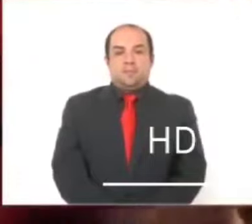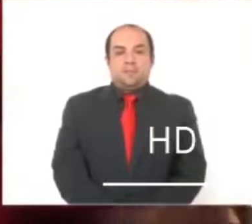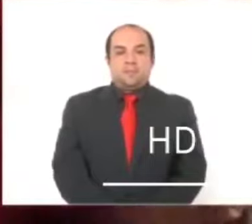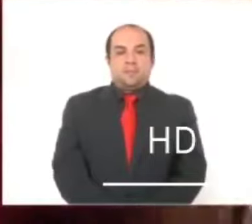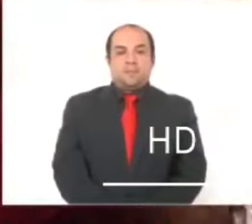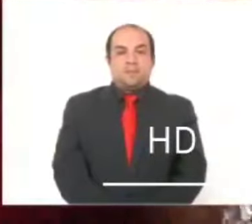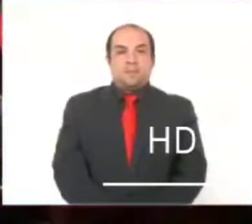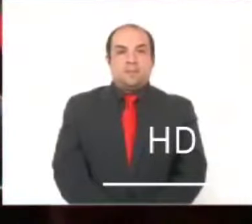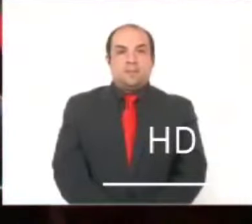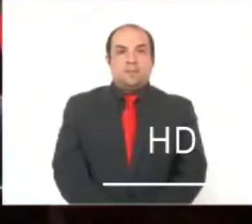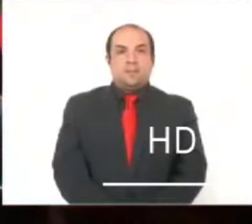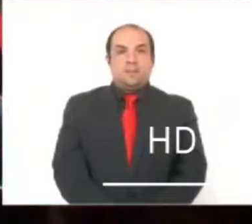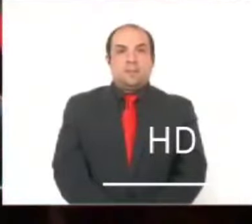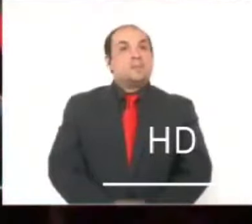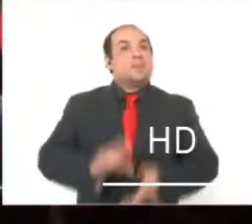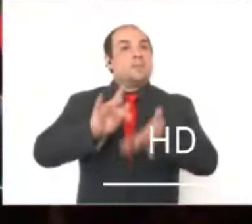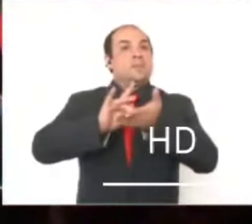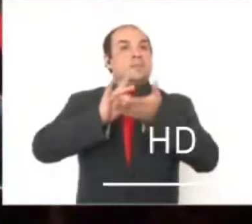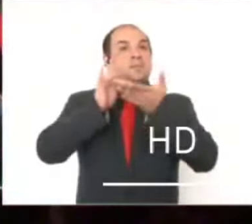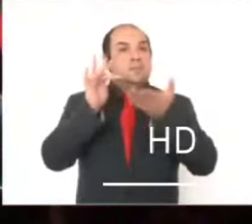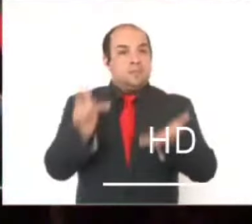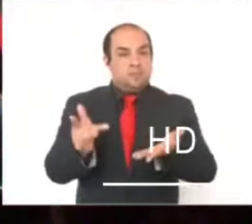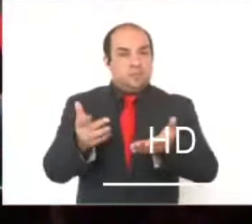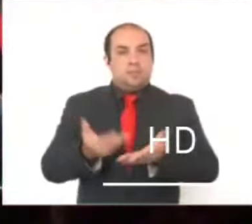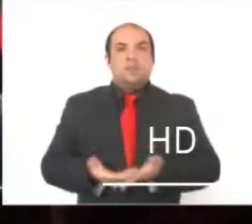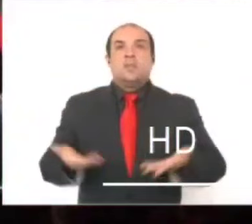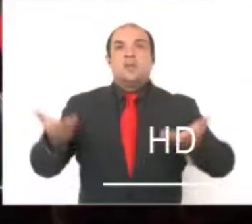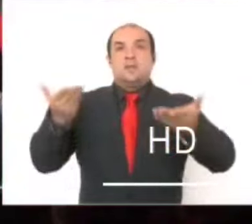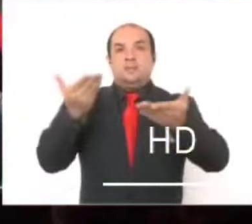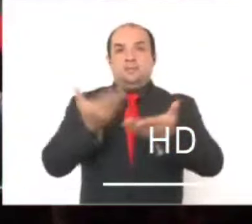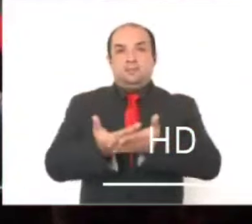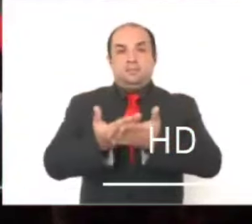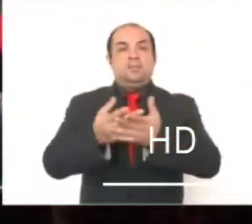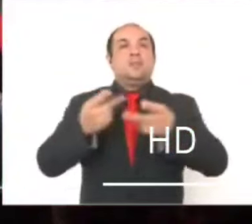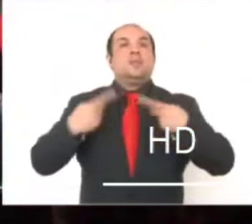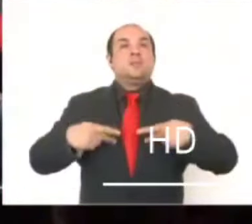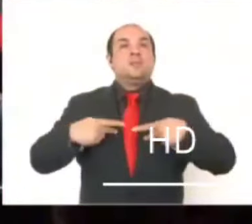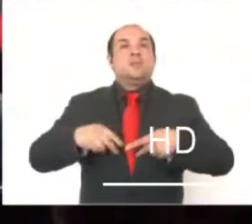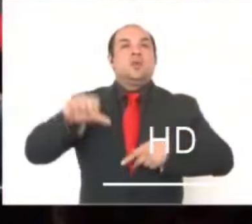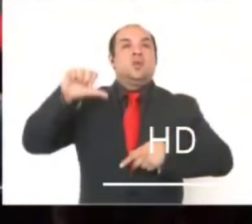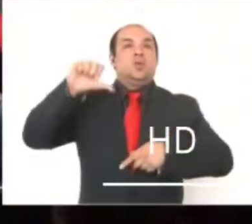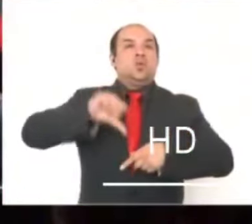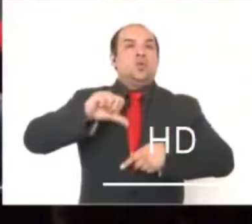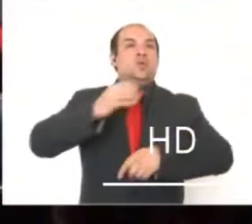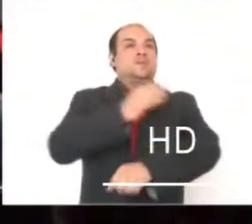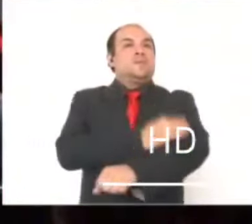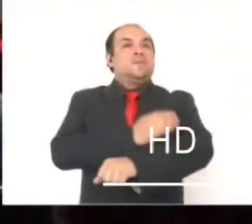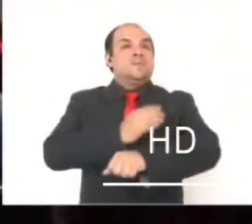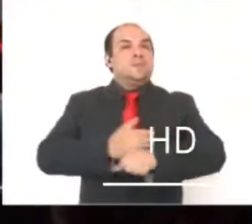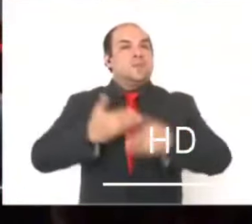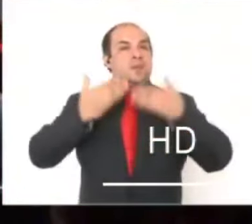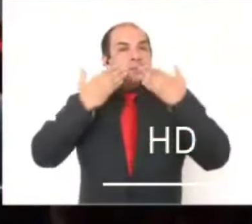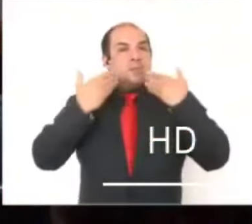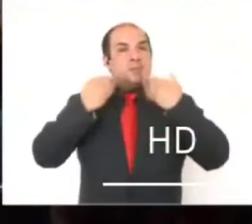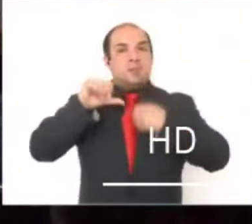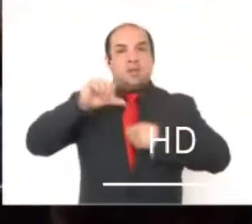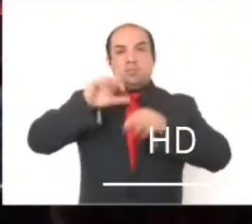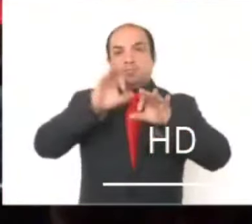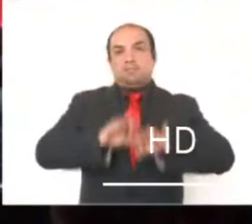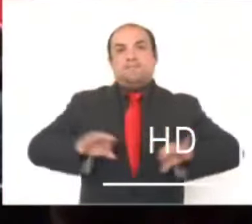Del mismo modo, agradecemos contar con la gentil presencia de todas las personas que amablemente nos acompañan en este importante